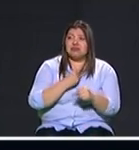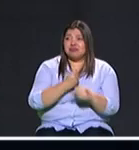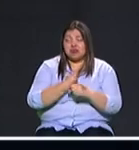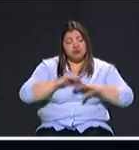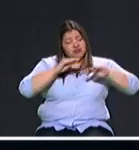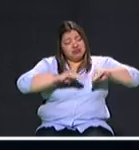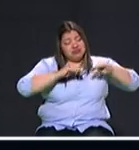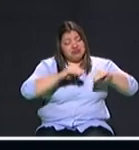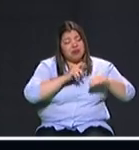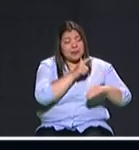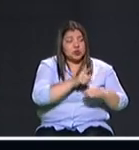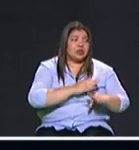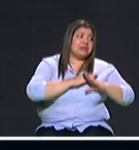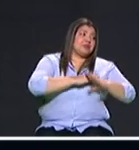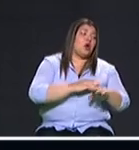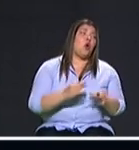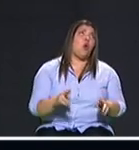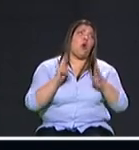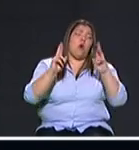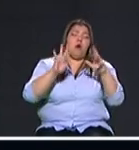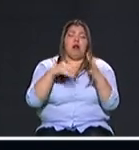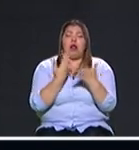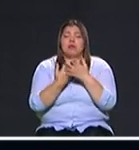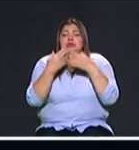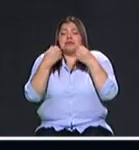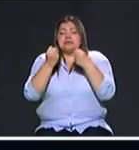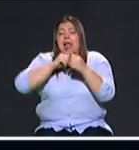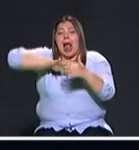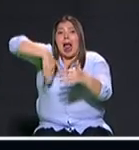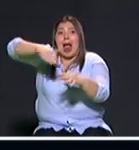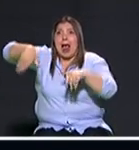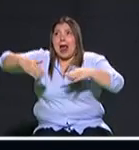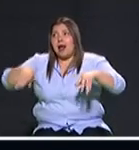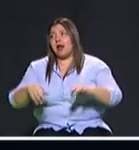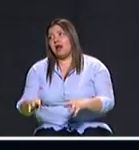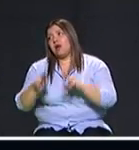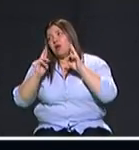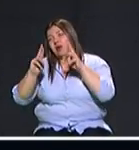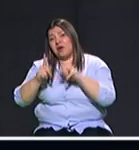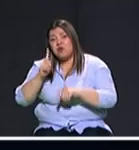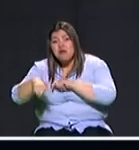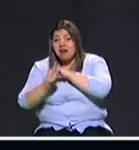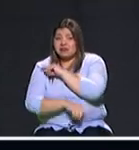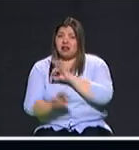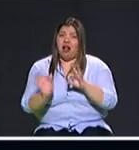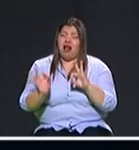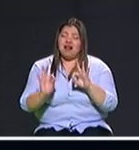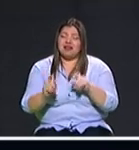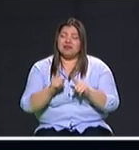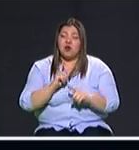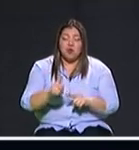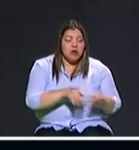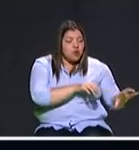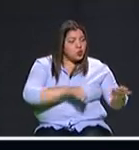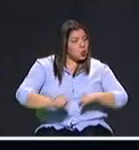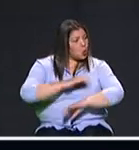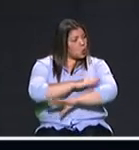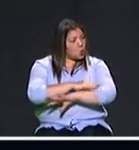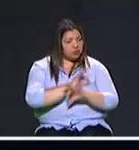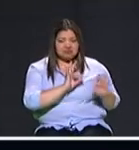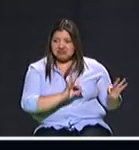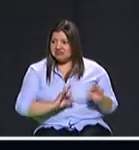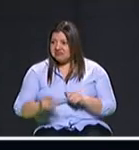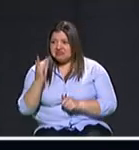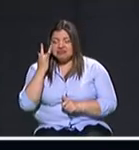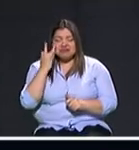crimen ojalá las cárceles estén vacías pero no porque los jueces den impunidad sino porque no hay personas no sea un incentivo delinquir en medellín